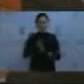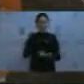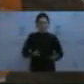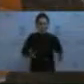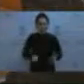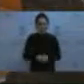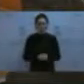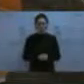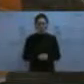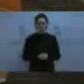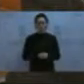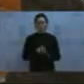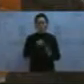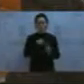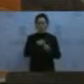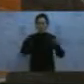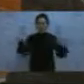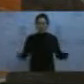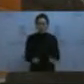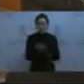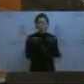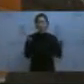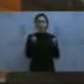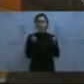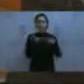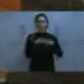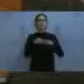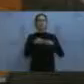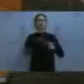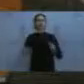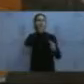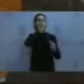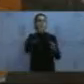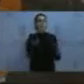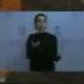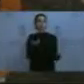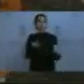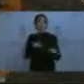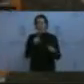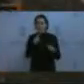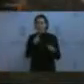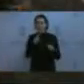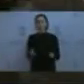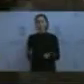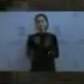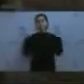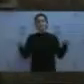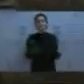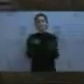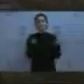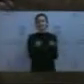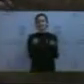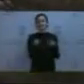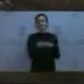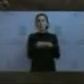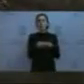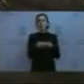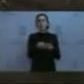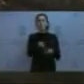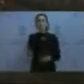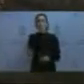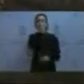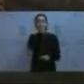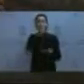como promoción del uso del asturiano, subrayo lo de promoción del uso del asturiano, dentro del